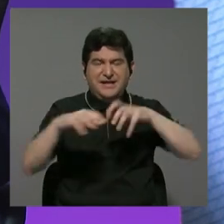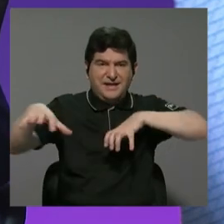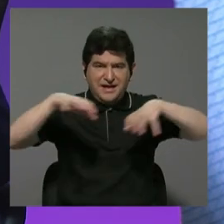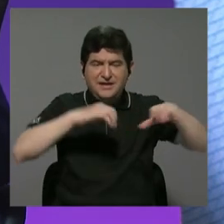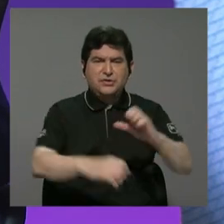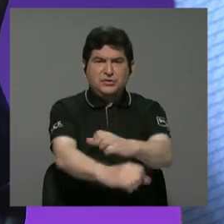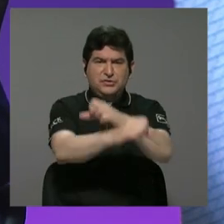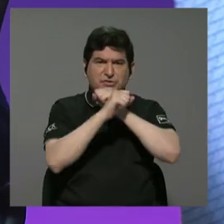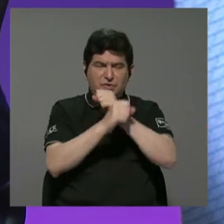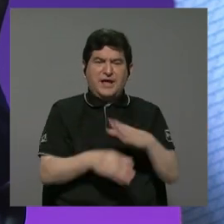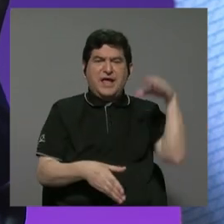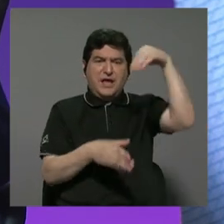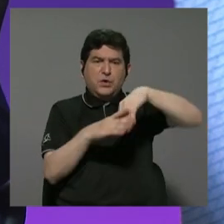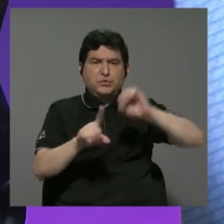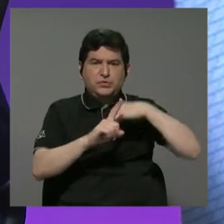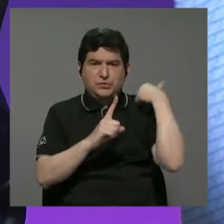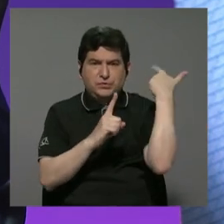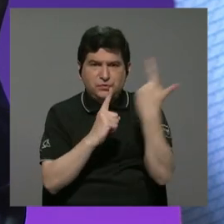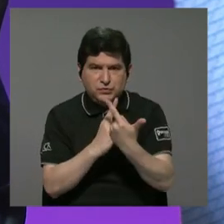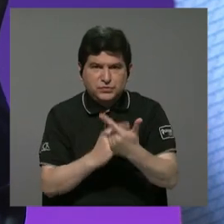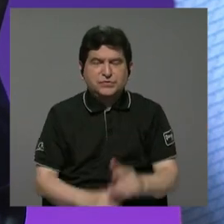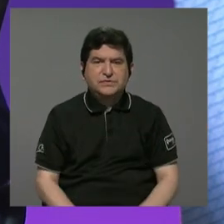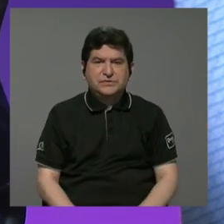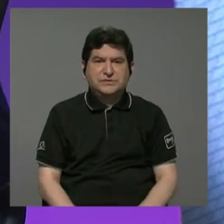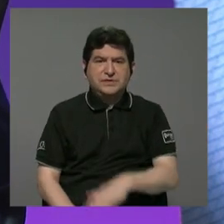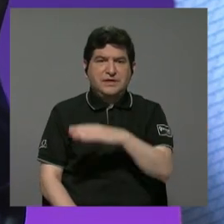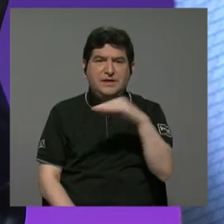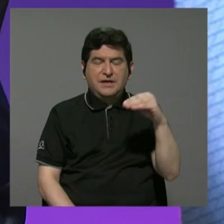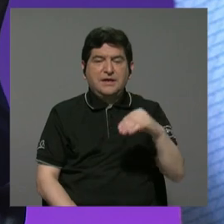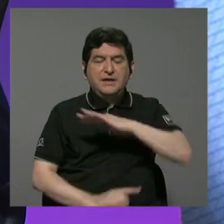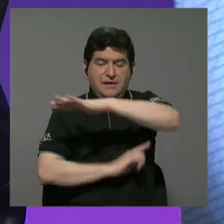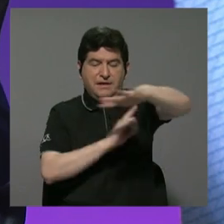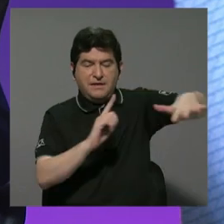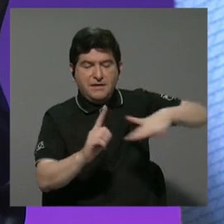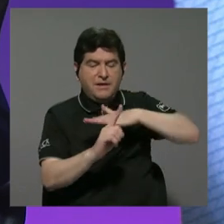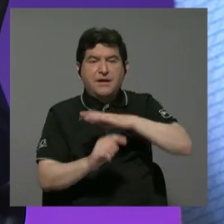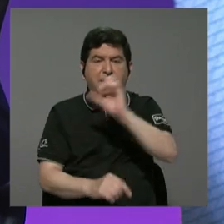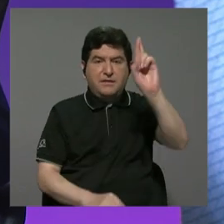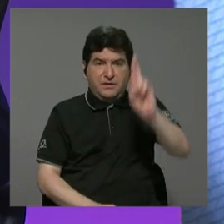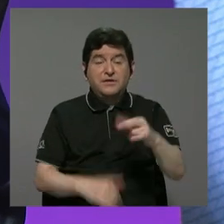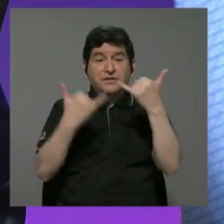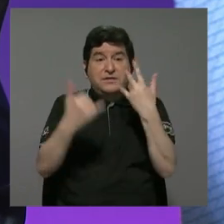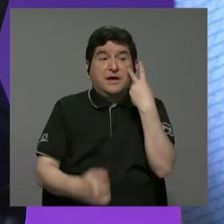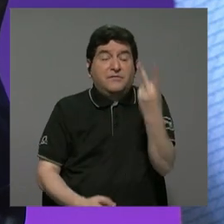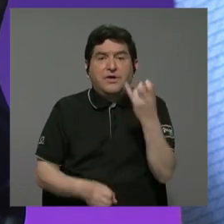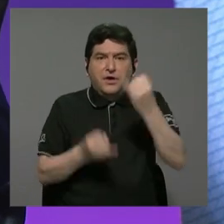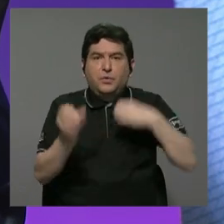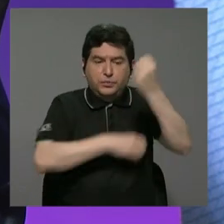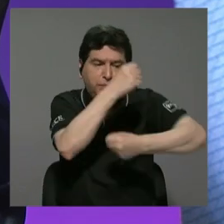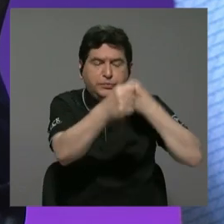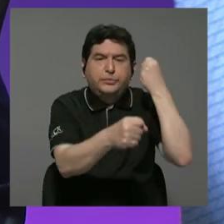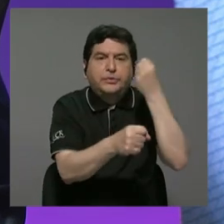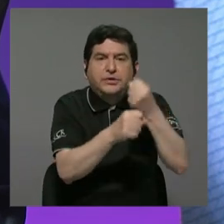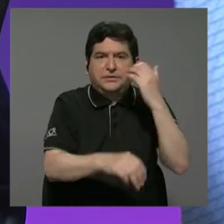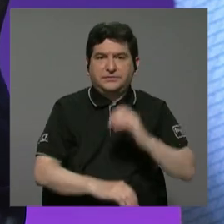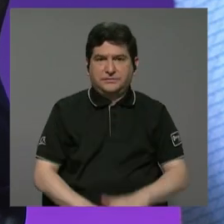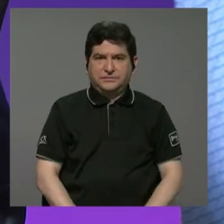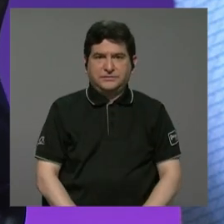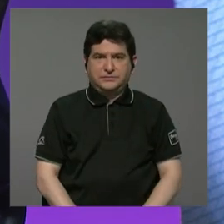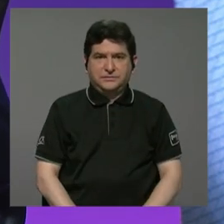que garantiza inclusión social en la periferia costarricense, que como ya hemos visto en los últimos años, ¿verdad?,